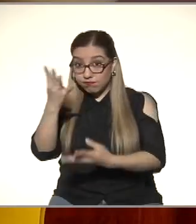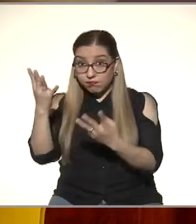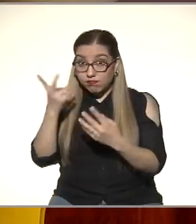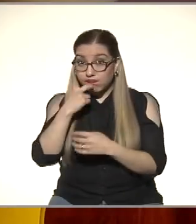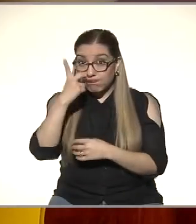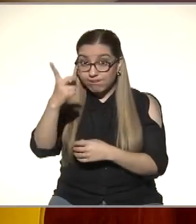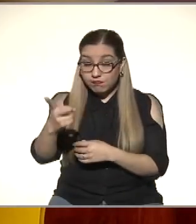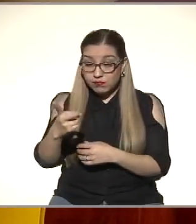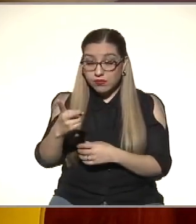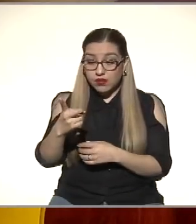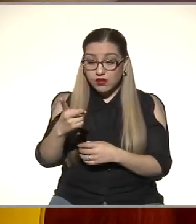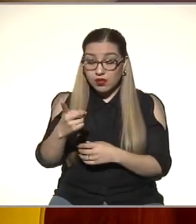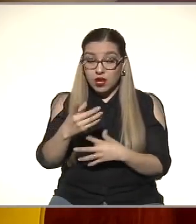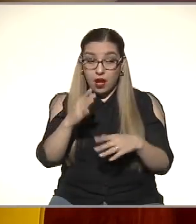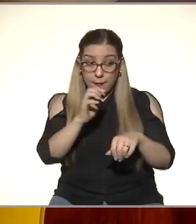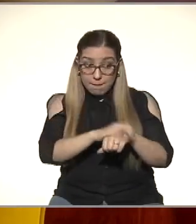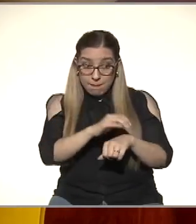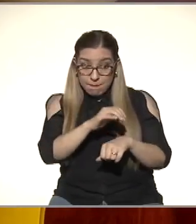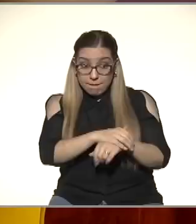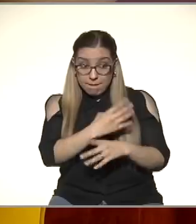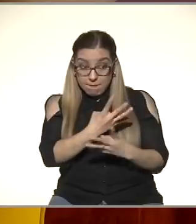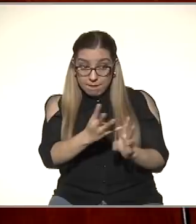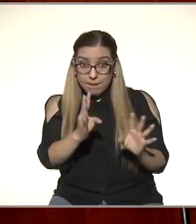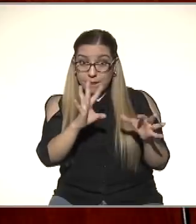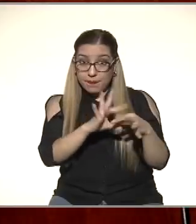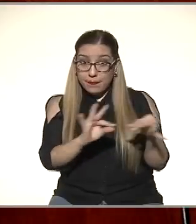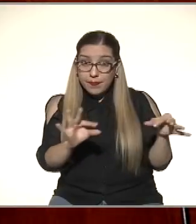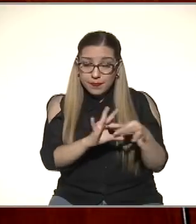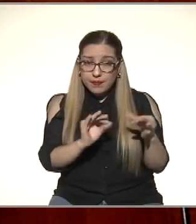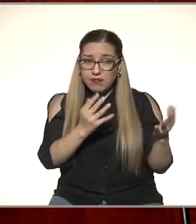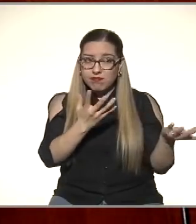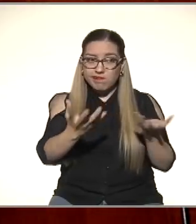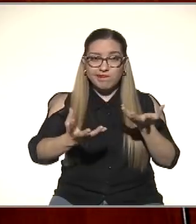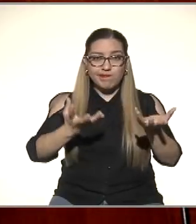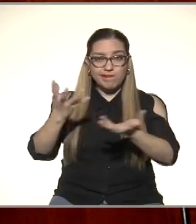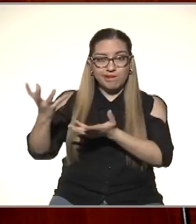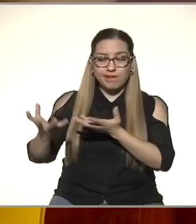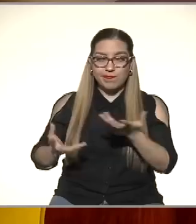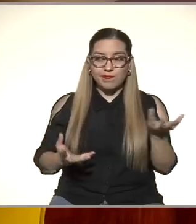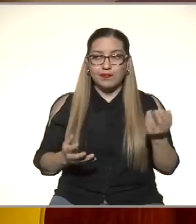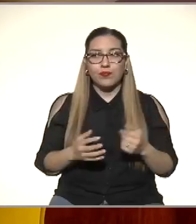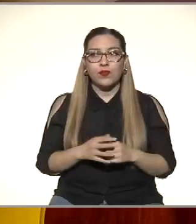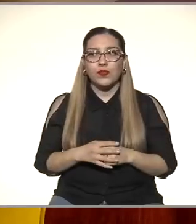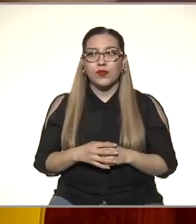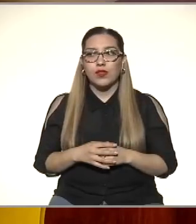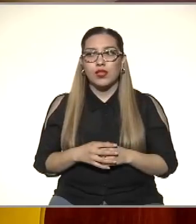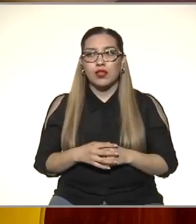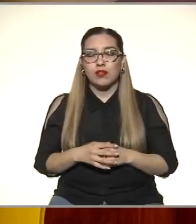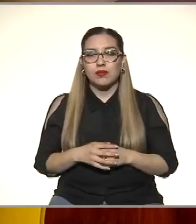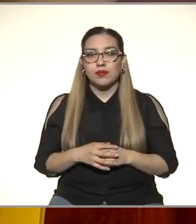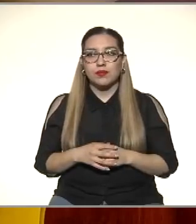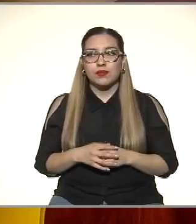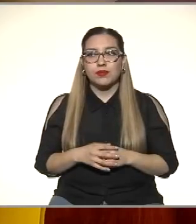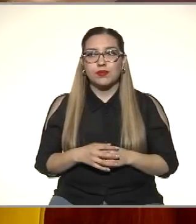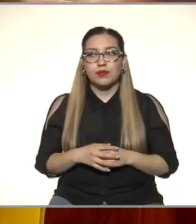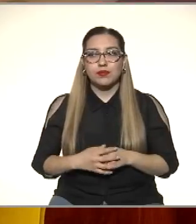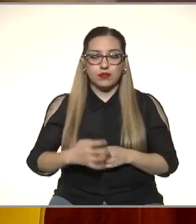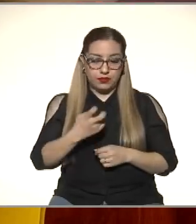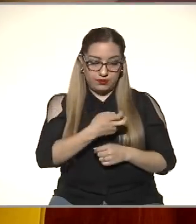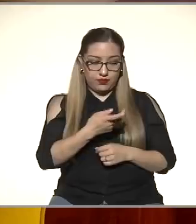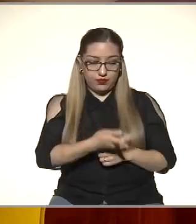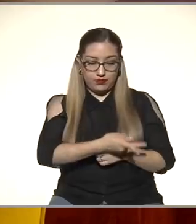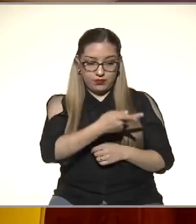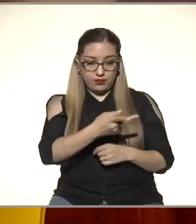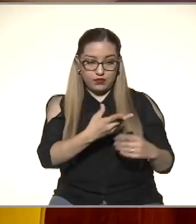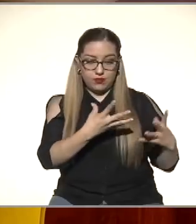amigos, a quién le cuento y qué le cuento. O sea, esta pregunta de ¿les digo a los hijos o no? Tiene ondas,